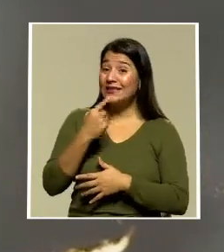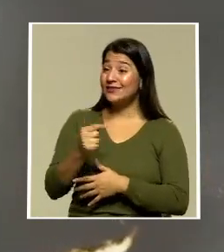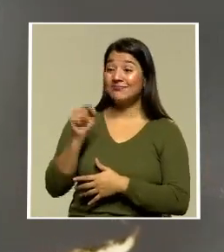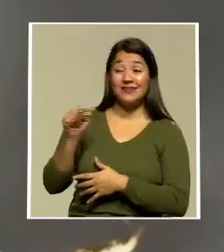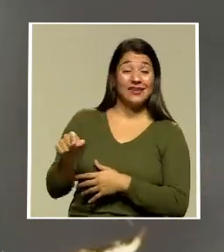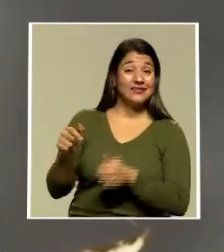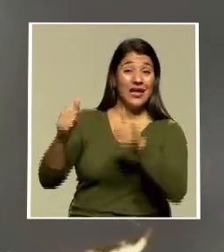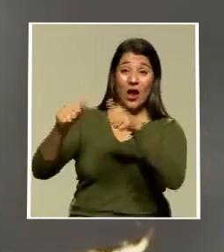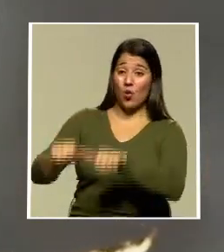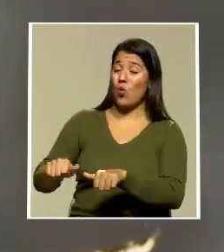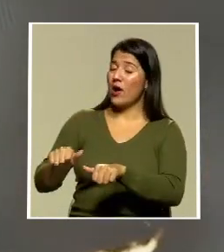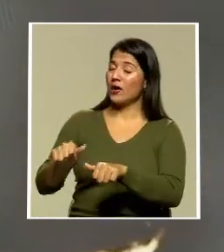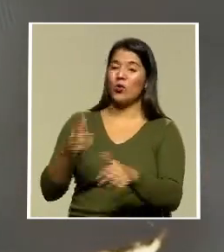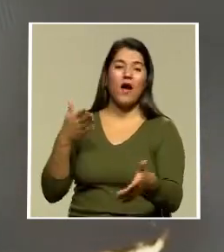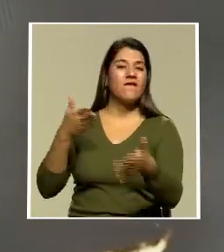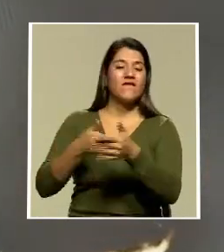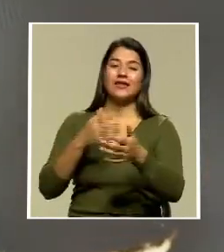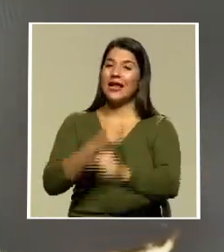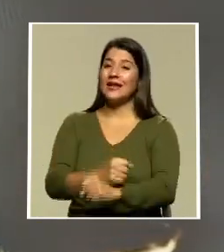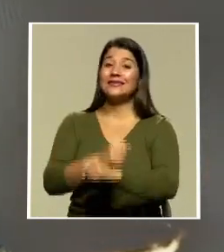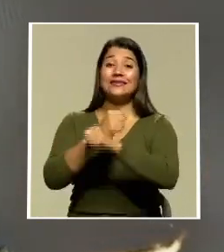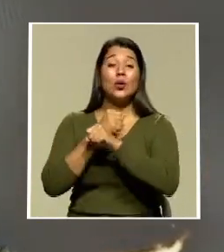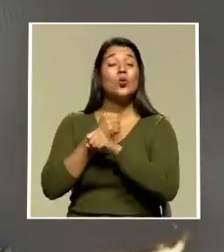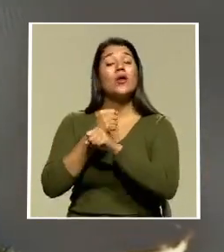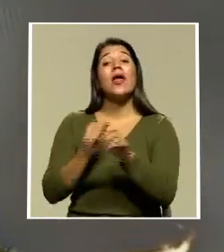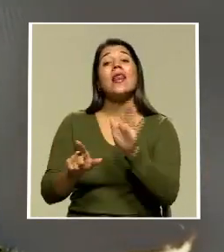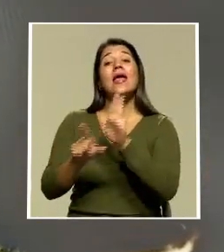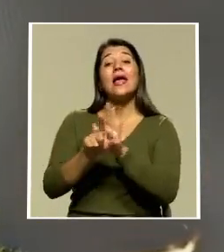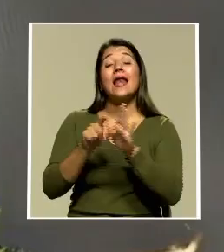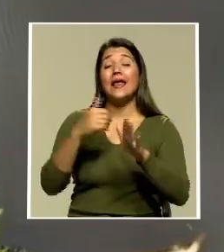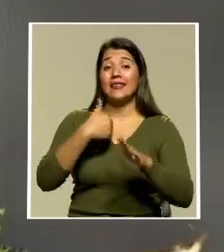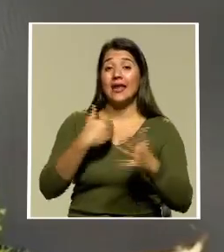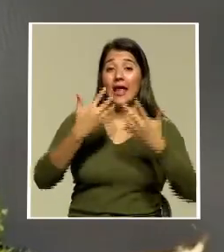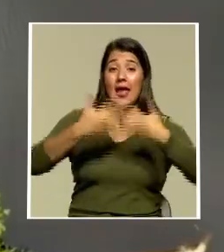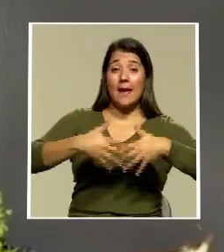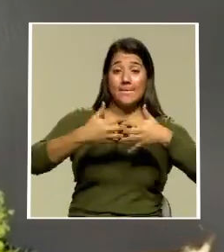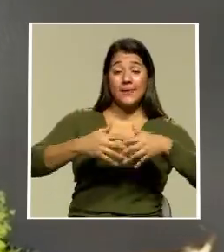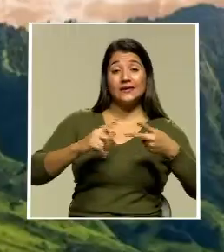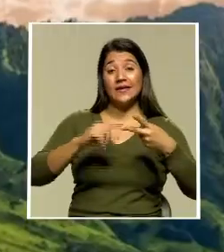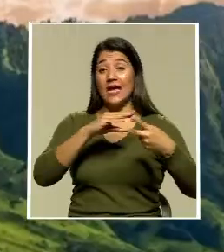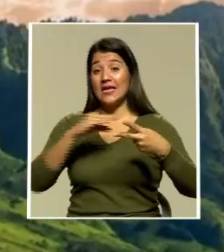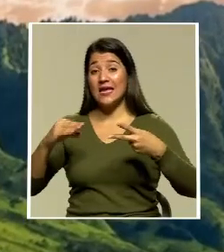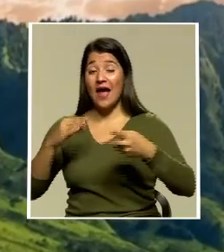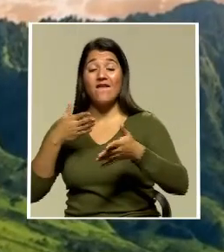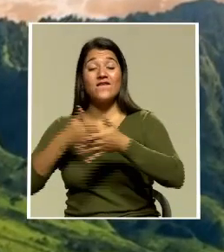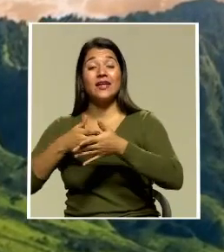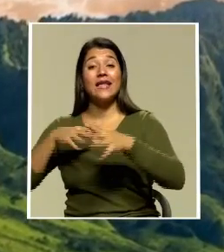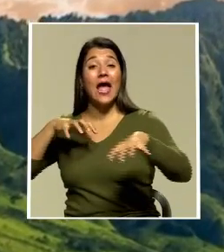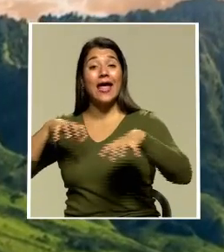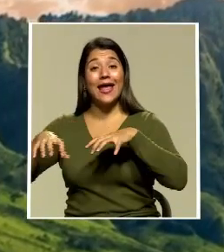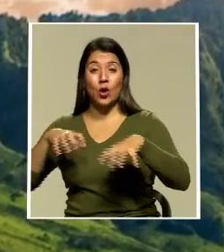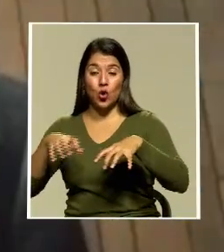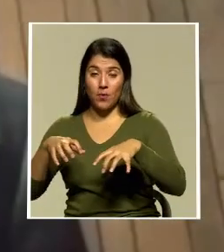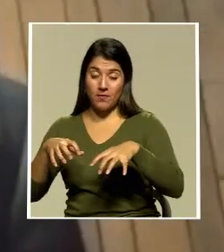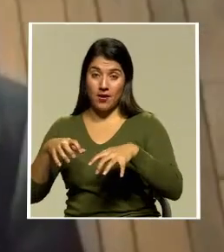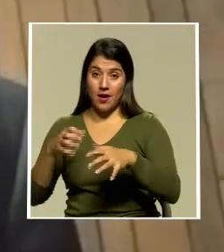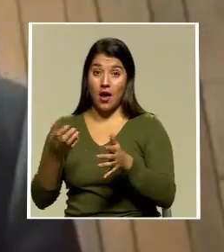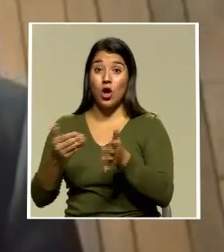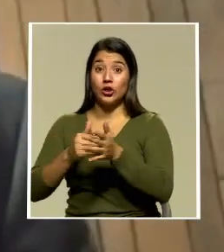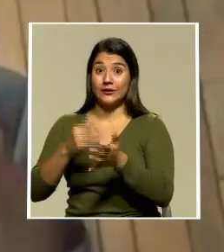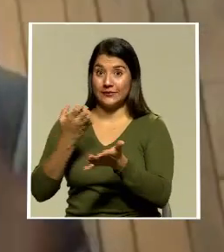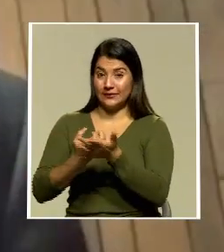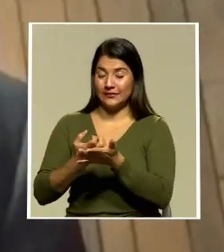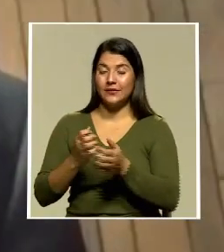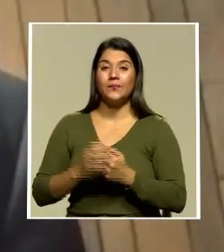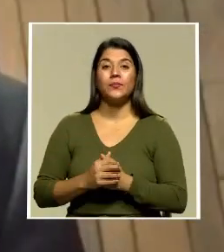dicen ellos, atenta contra la seguridad jurídica de las empresas y la propia reactivación económica. La Unión Costarricense de